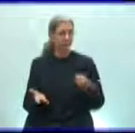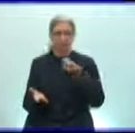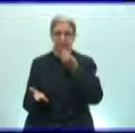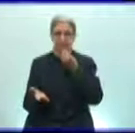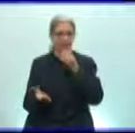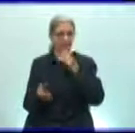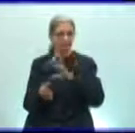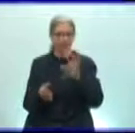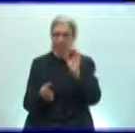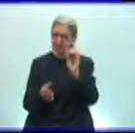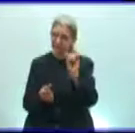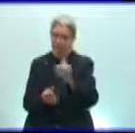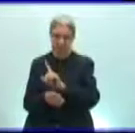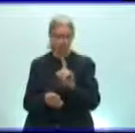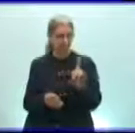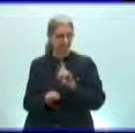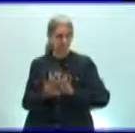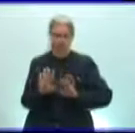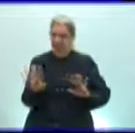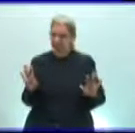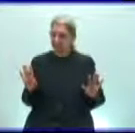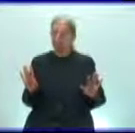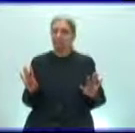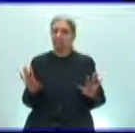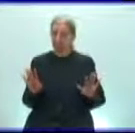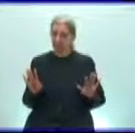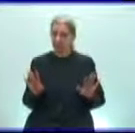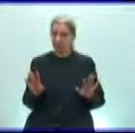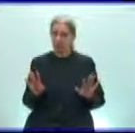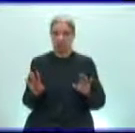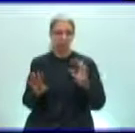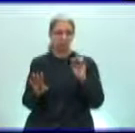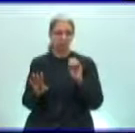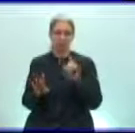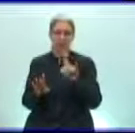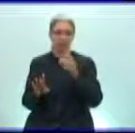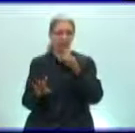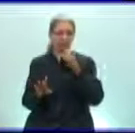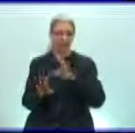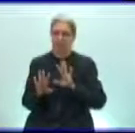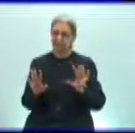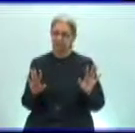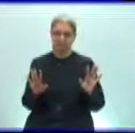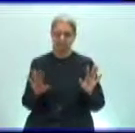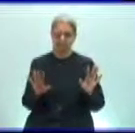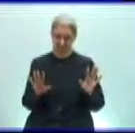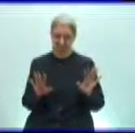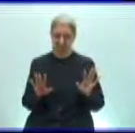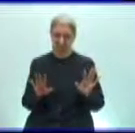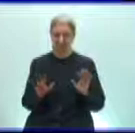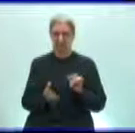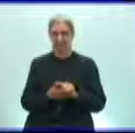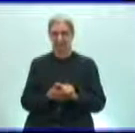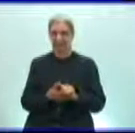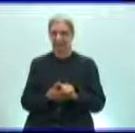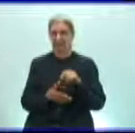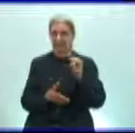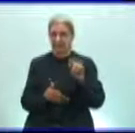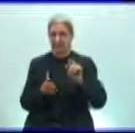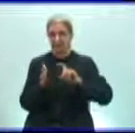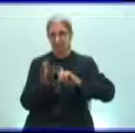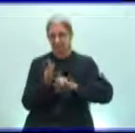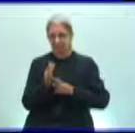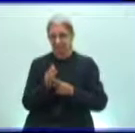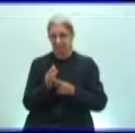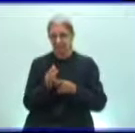tomar valor 0, de lo contrario, no tiene sentido la ecuación, insisto en esto. Fíjense, esa multiplicación la